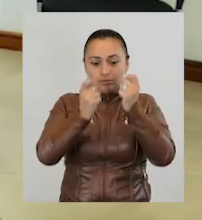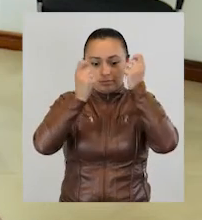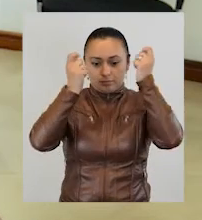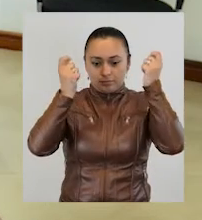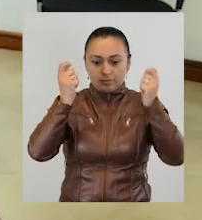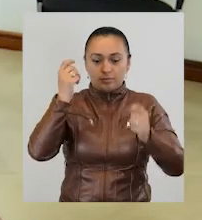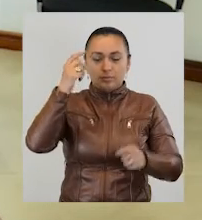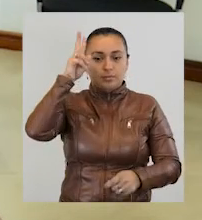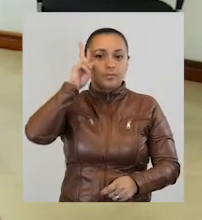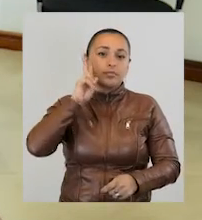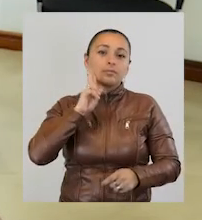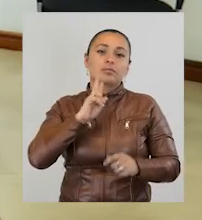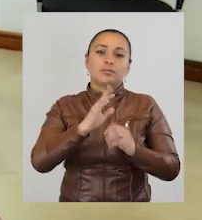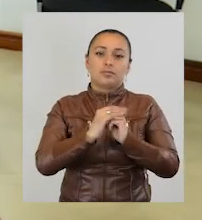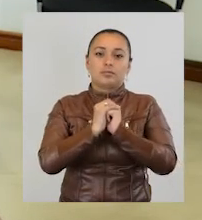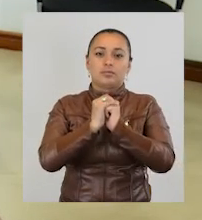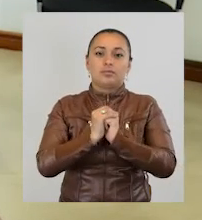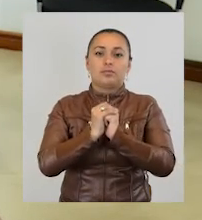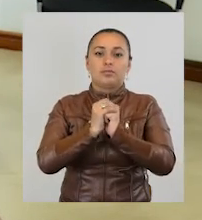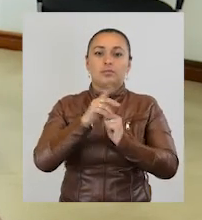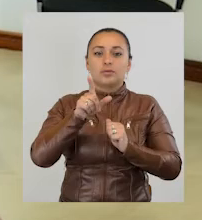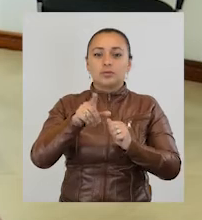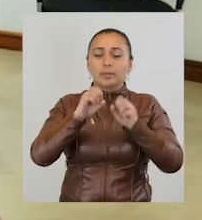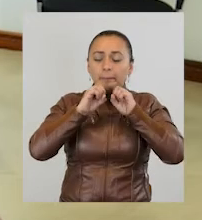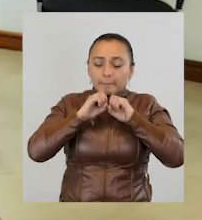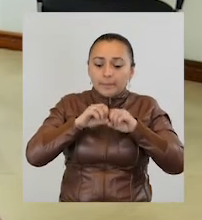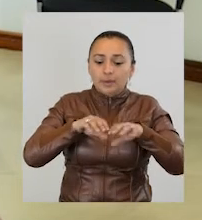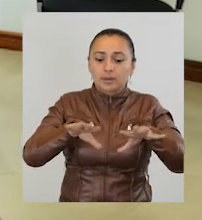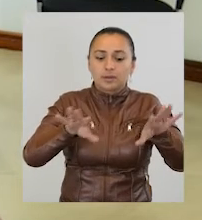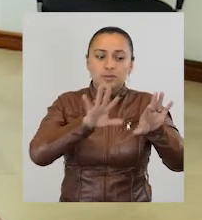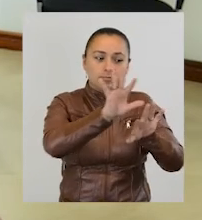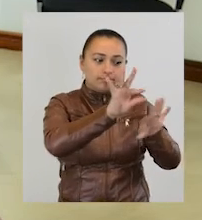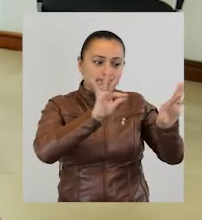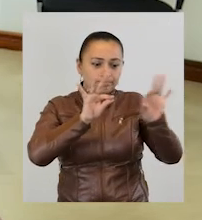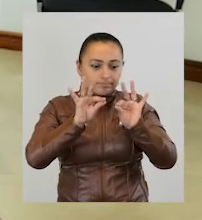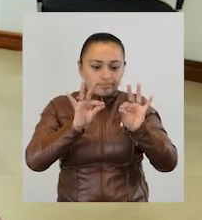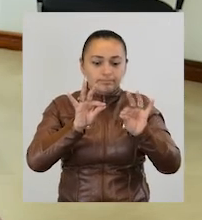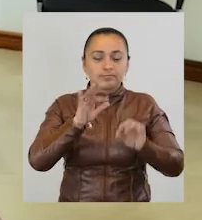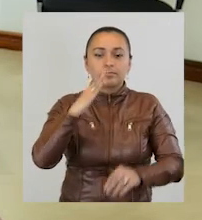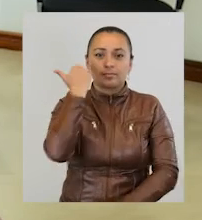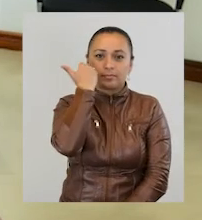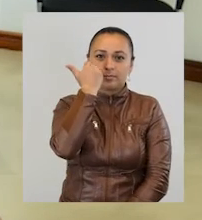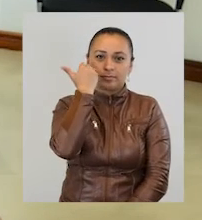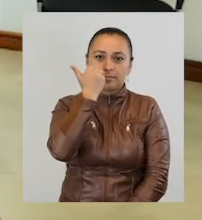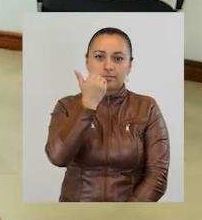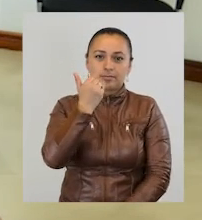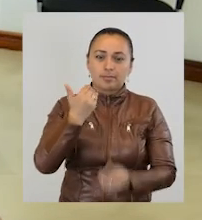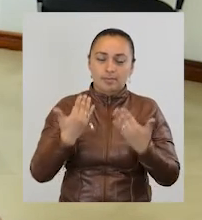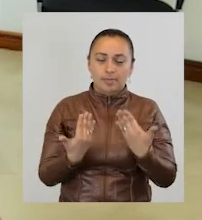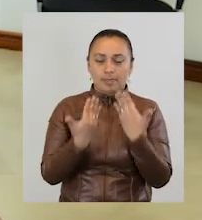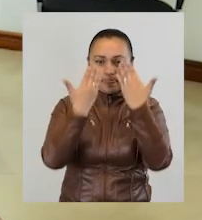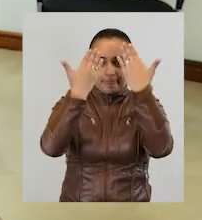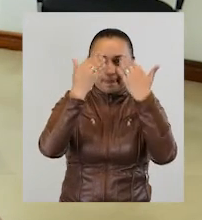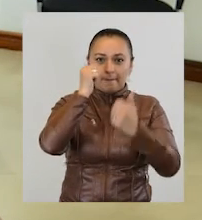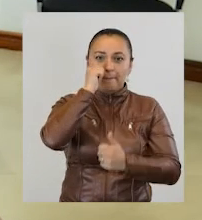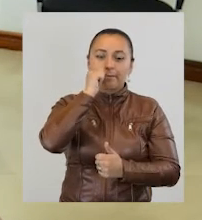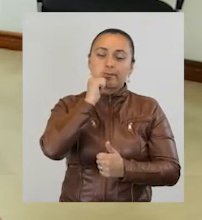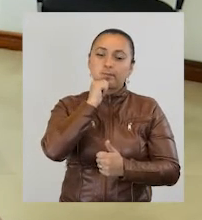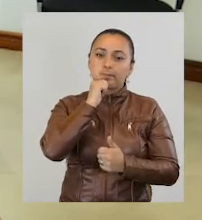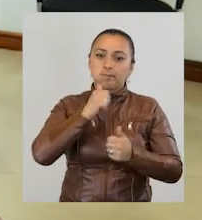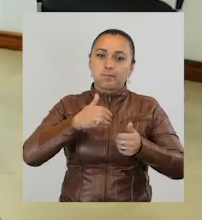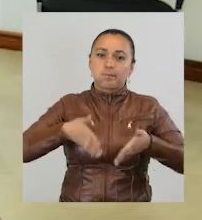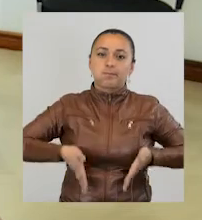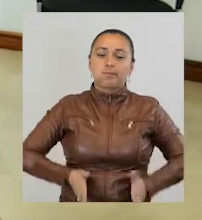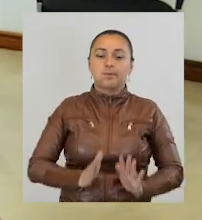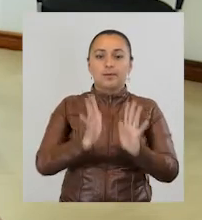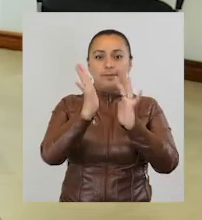llena eres de gracia, el Señor es contigo. Bendita tú eres entre todas las mujeres y bendito es el fruto de tu